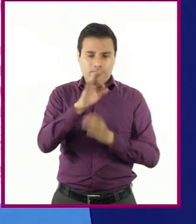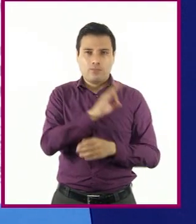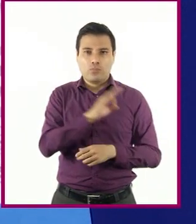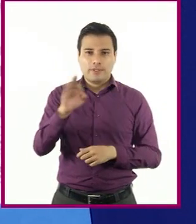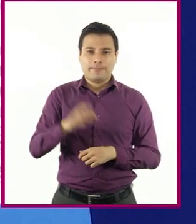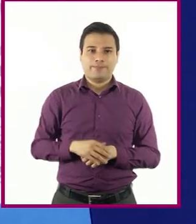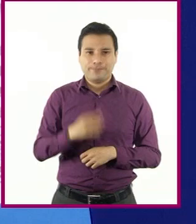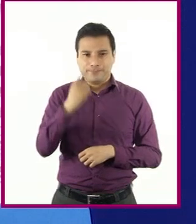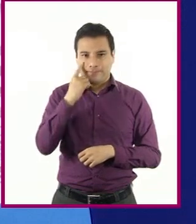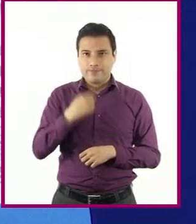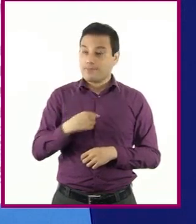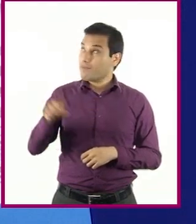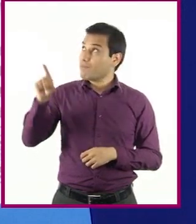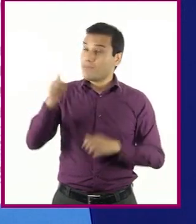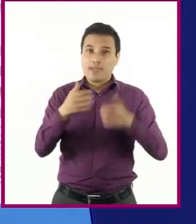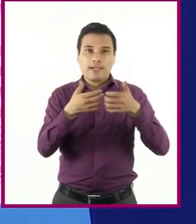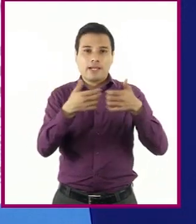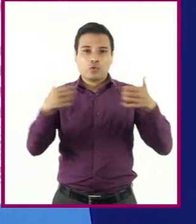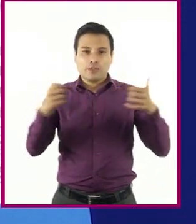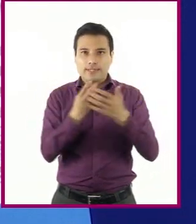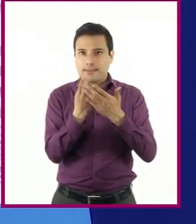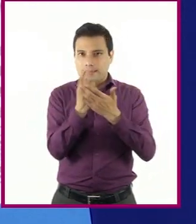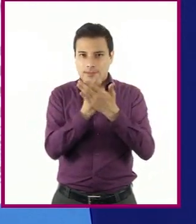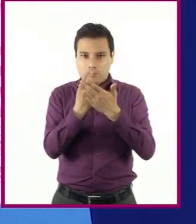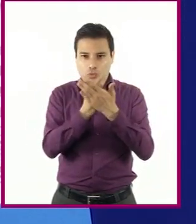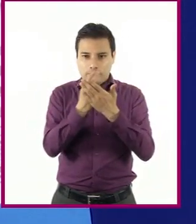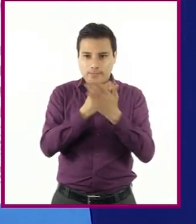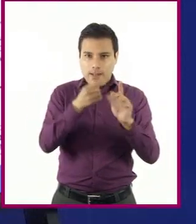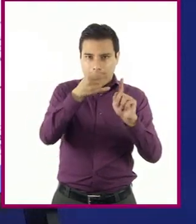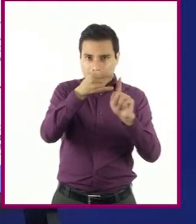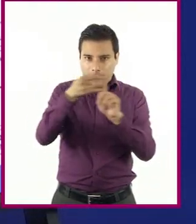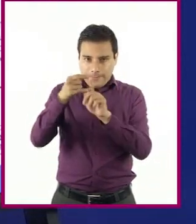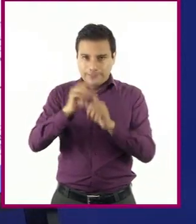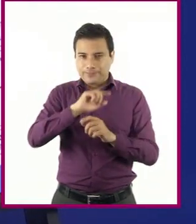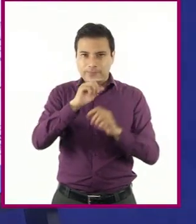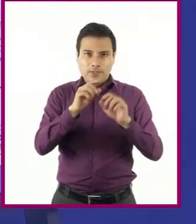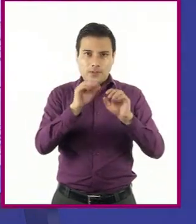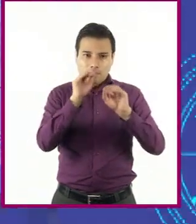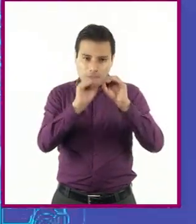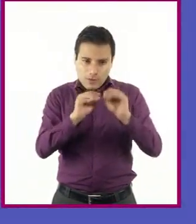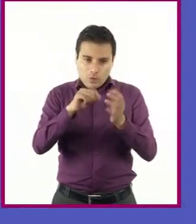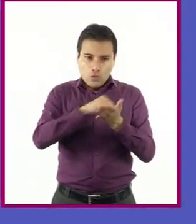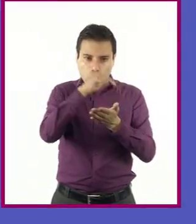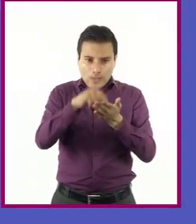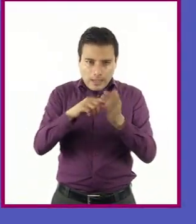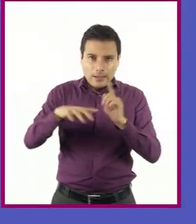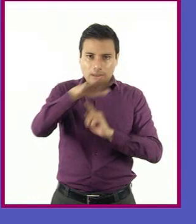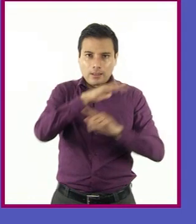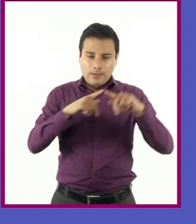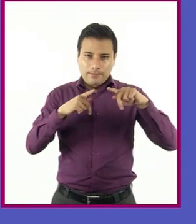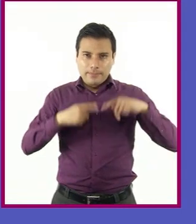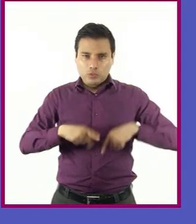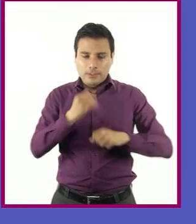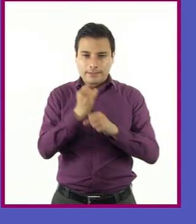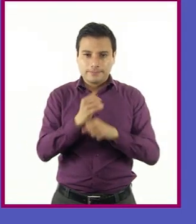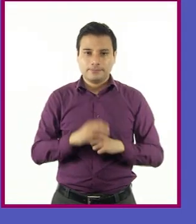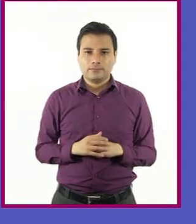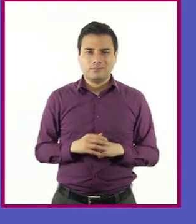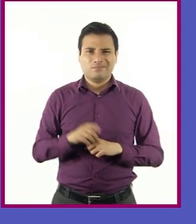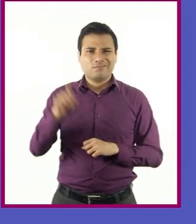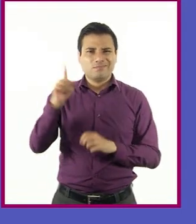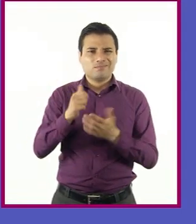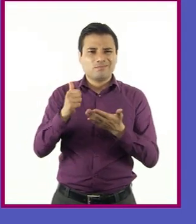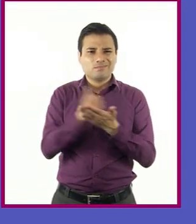en una cartulina las viñetas y a continuación a los personajes y los escenarios. ¿Por qué son azules?